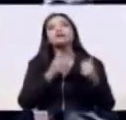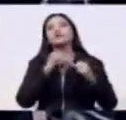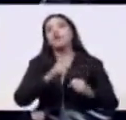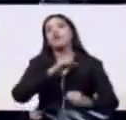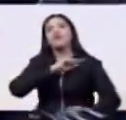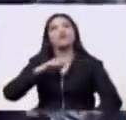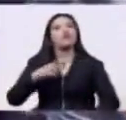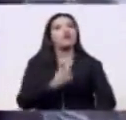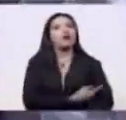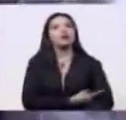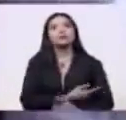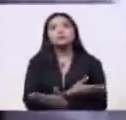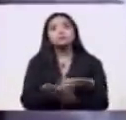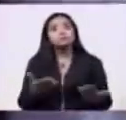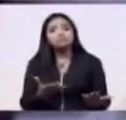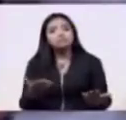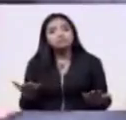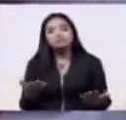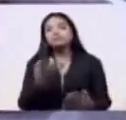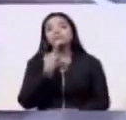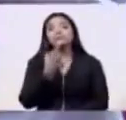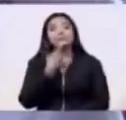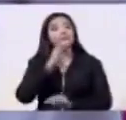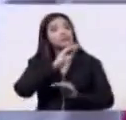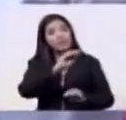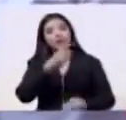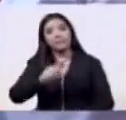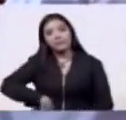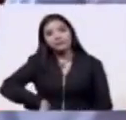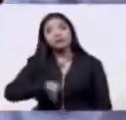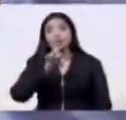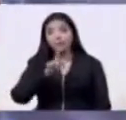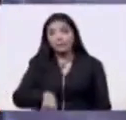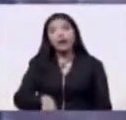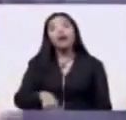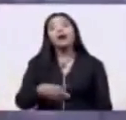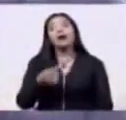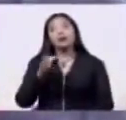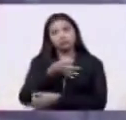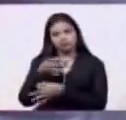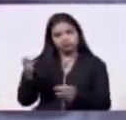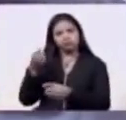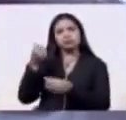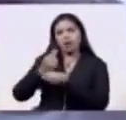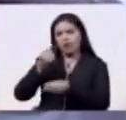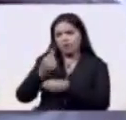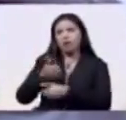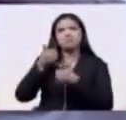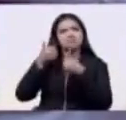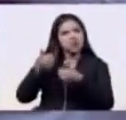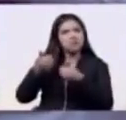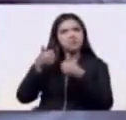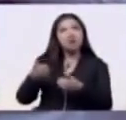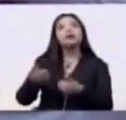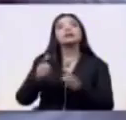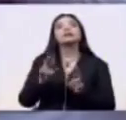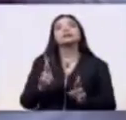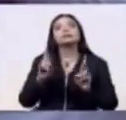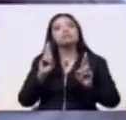fuerza para decirle a nuestro presidente también que lo está haciendo excelente, que lo está haciendo muy bien y que